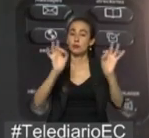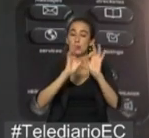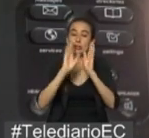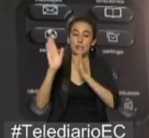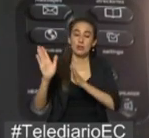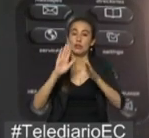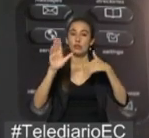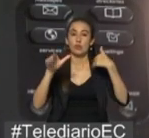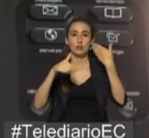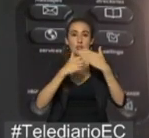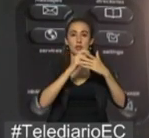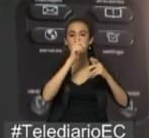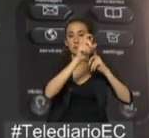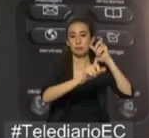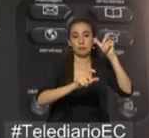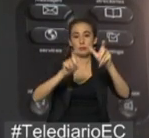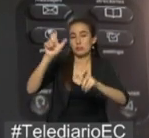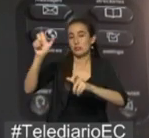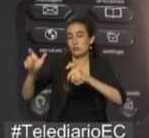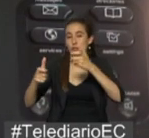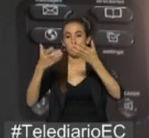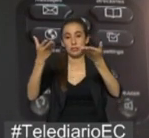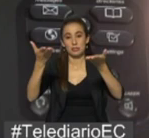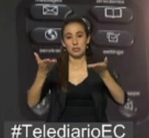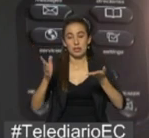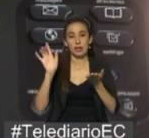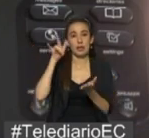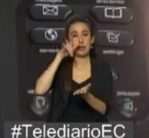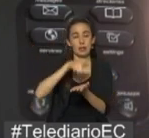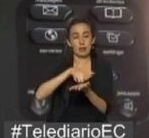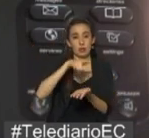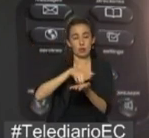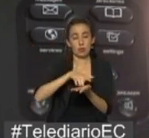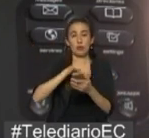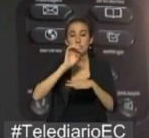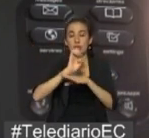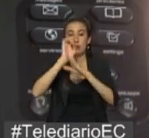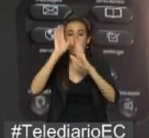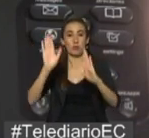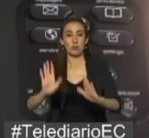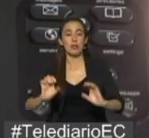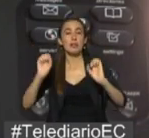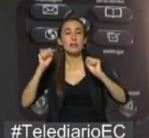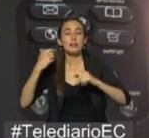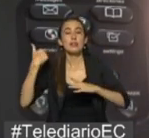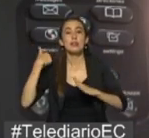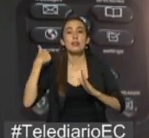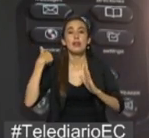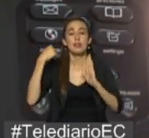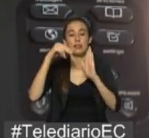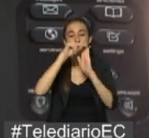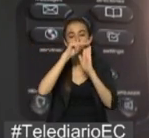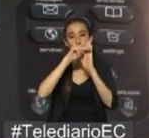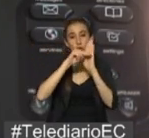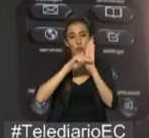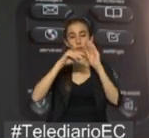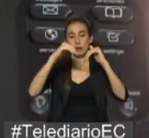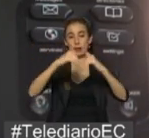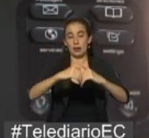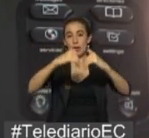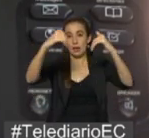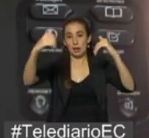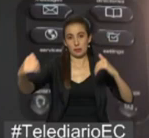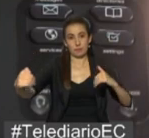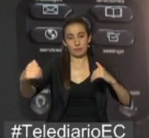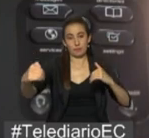que llegan a nuestro país en estos vuelos a futuro, ecuatorianos, deben cumplir en el país una cuarentena de 14